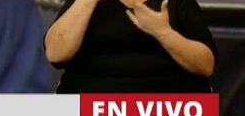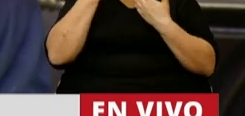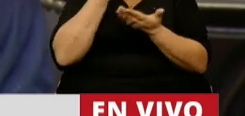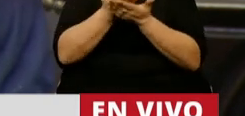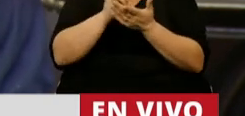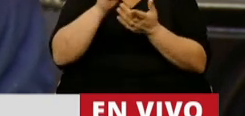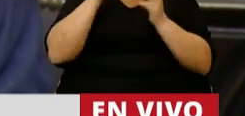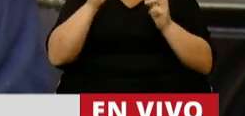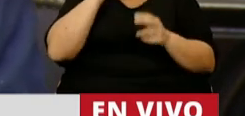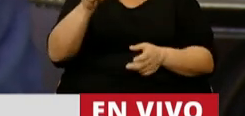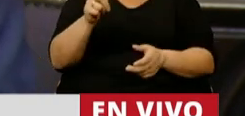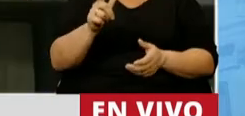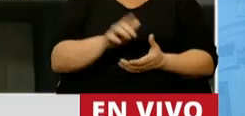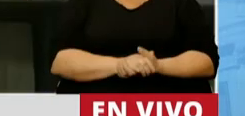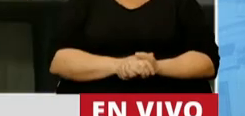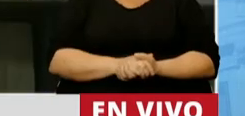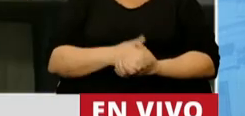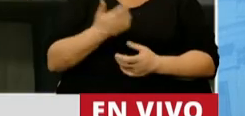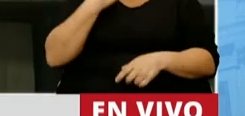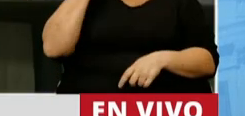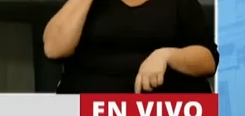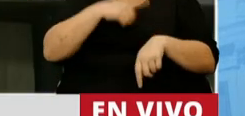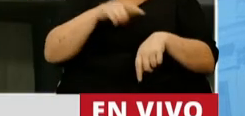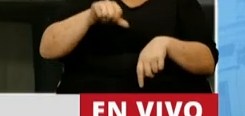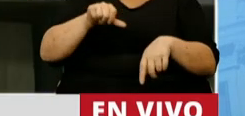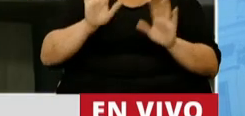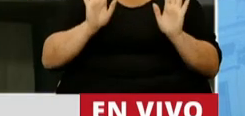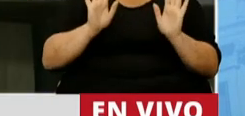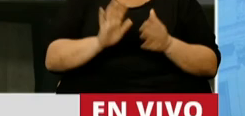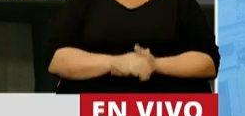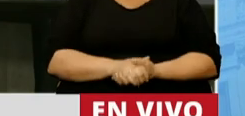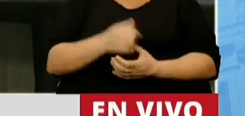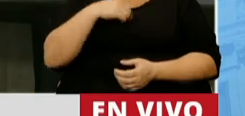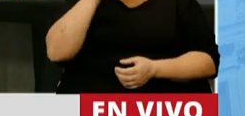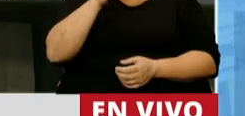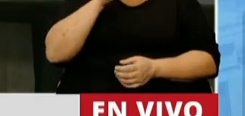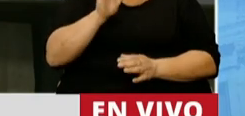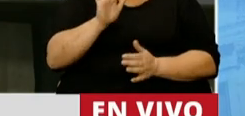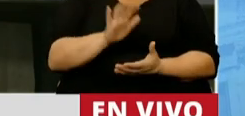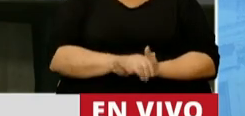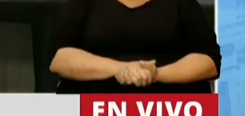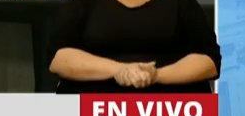declamación. Me parece que no hay tiempo, señor presidente. Me parece que